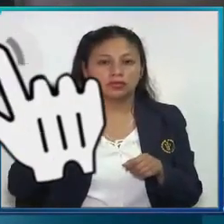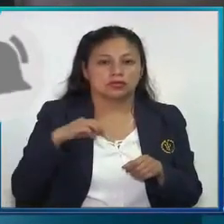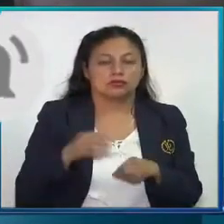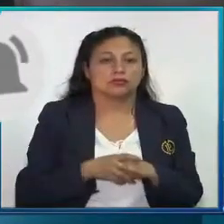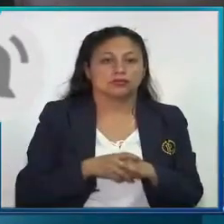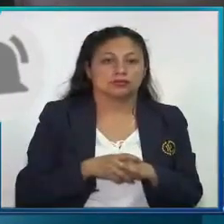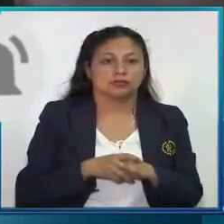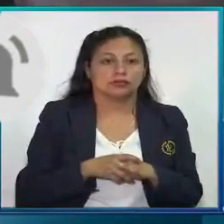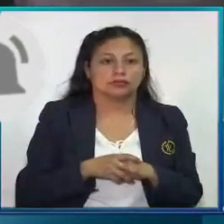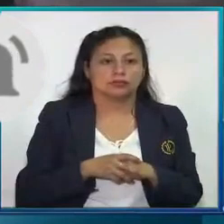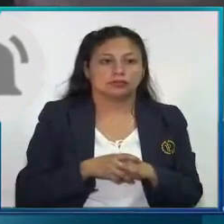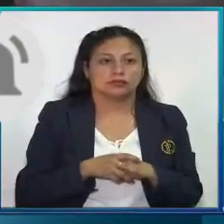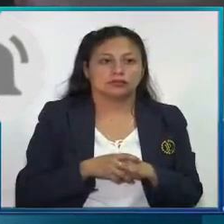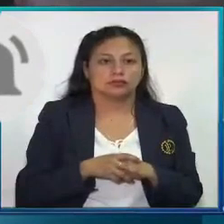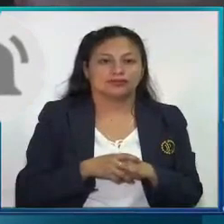Público.